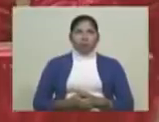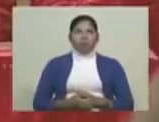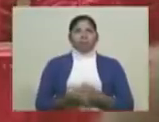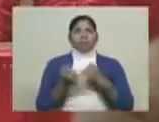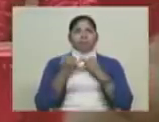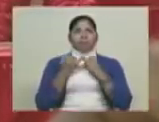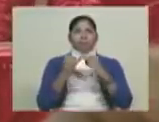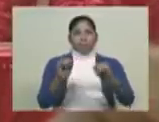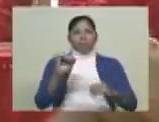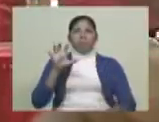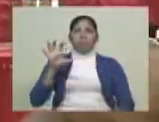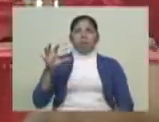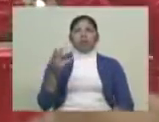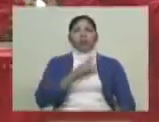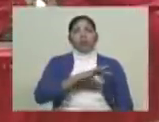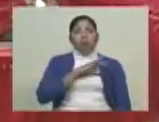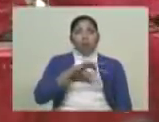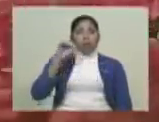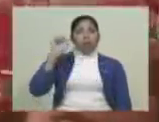¡Independencia y patria socialista!